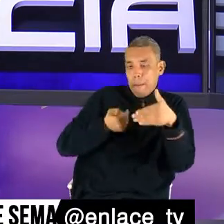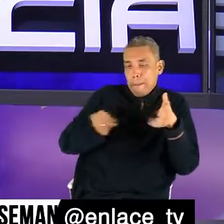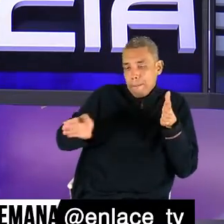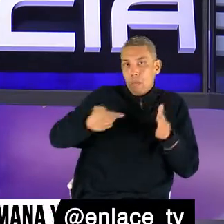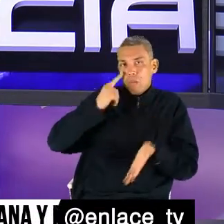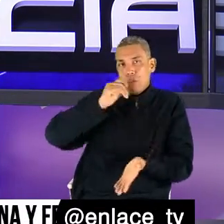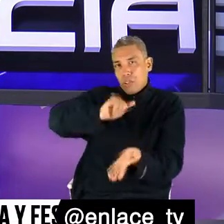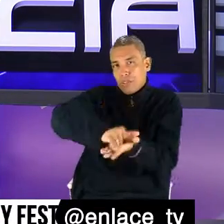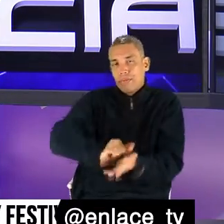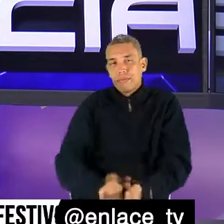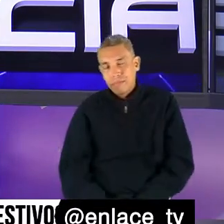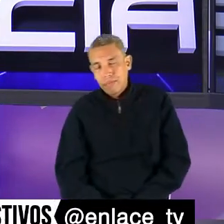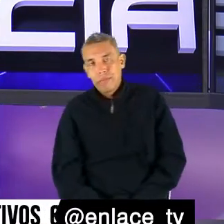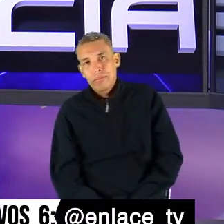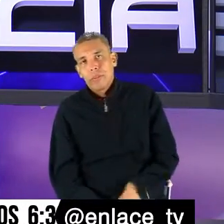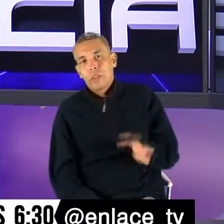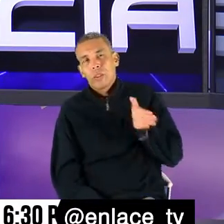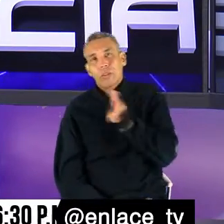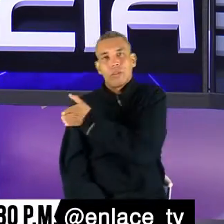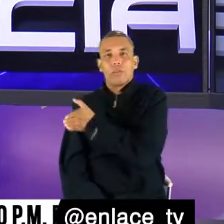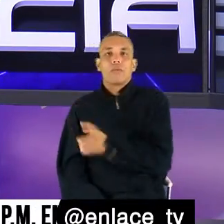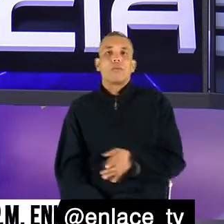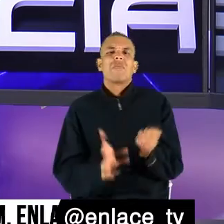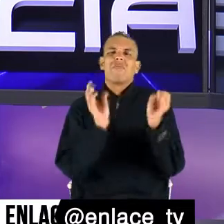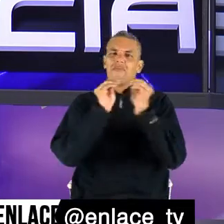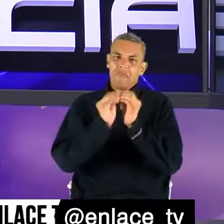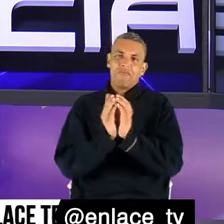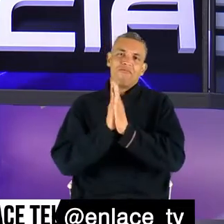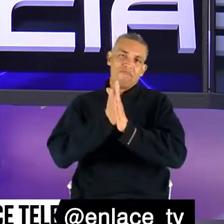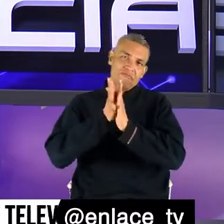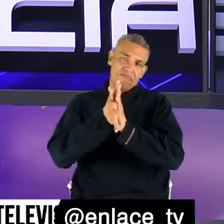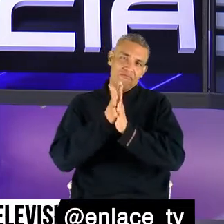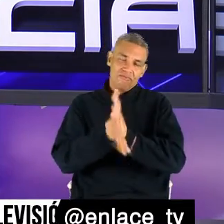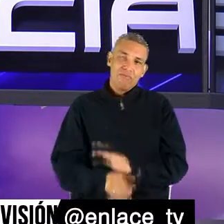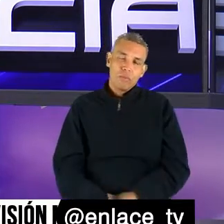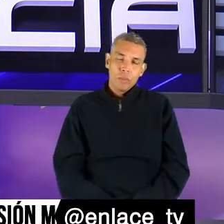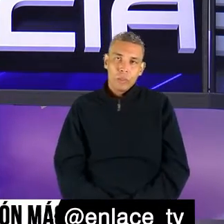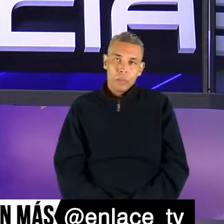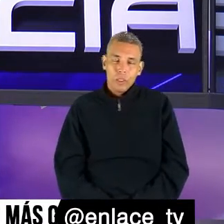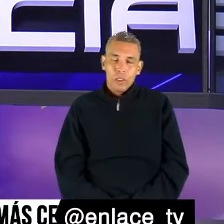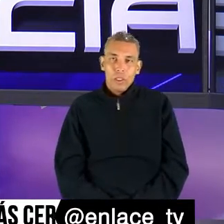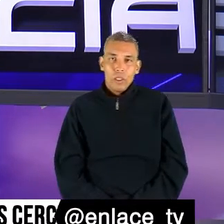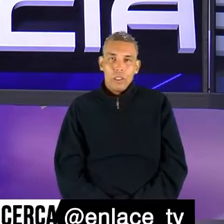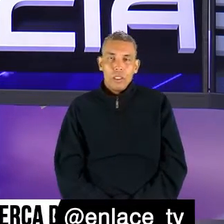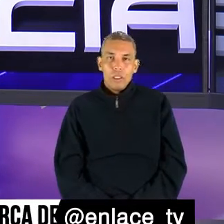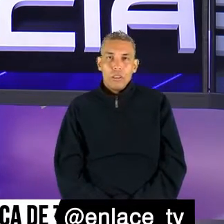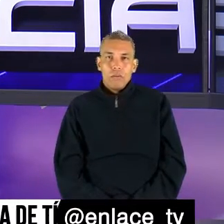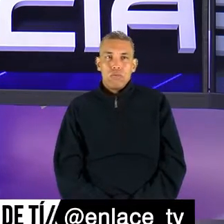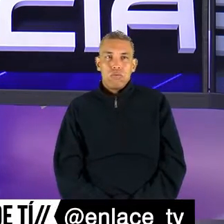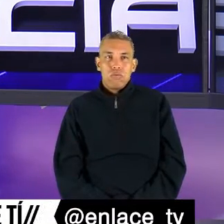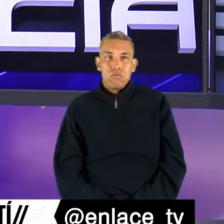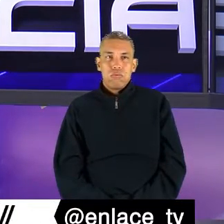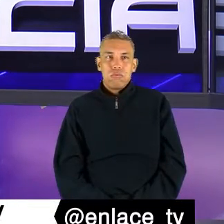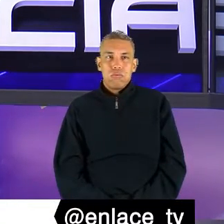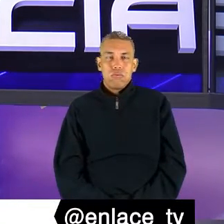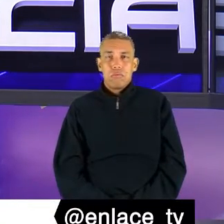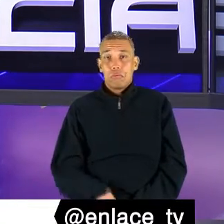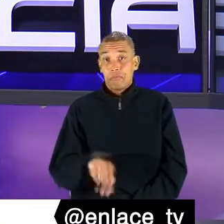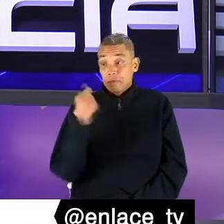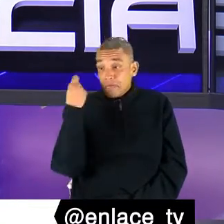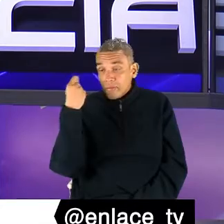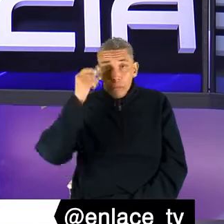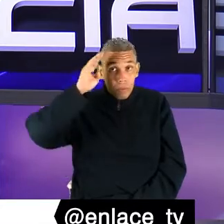Y continuamos con más información de carácter judicial. Precisamente las autoridades dieron a conocer últimos resultados operativos en